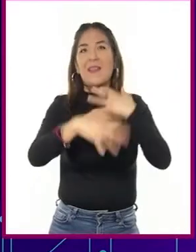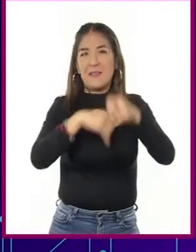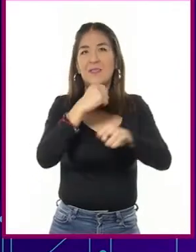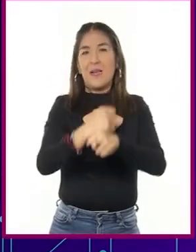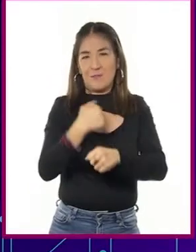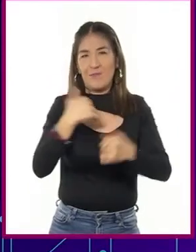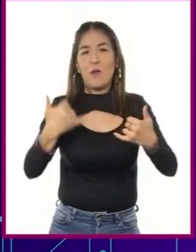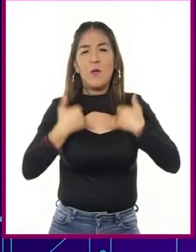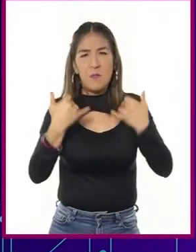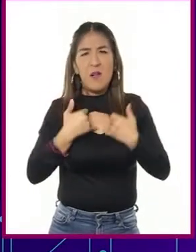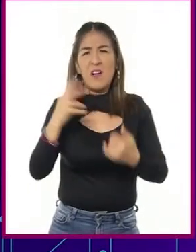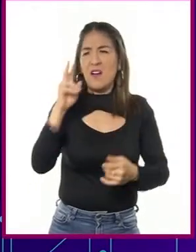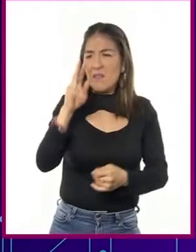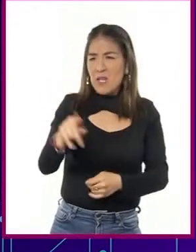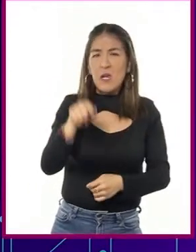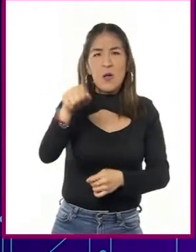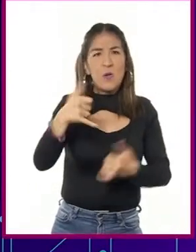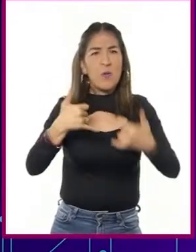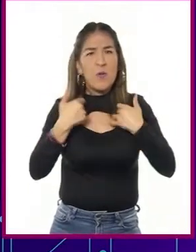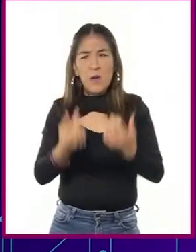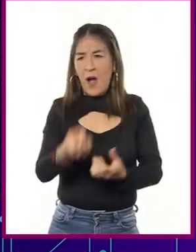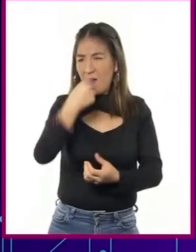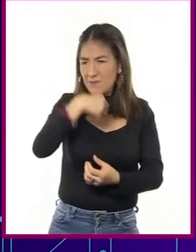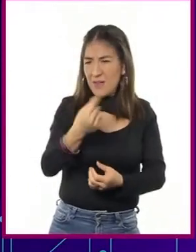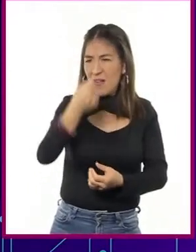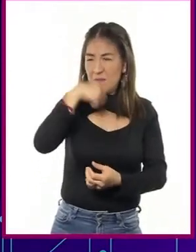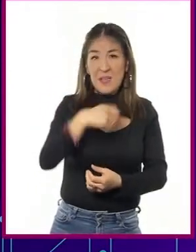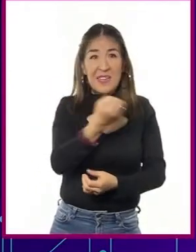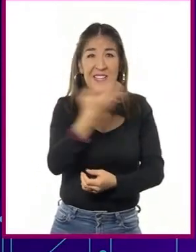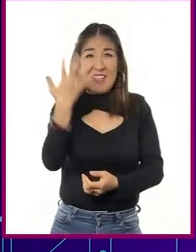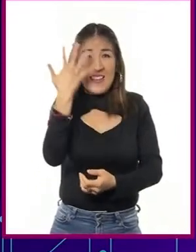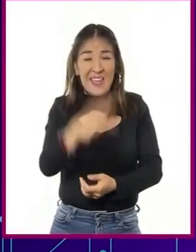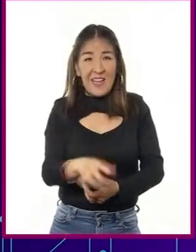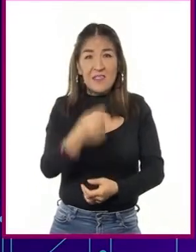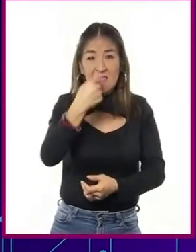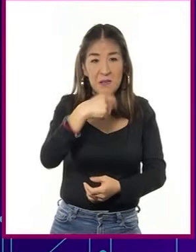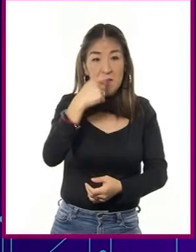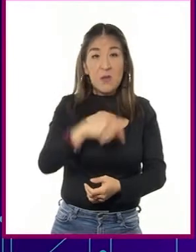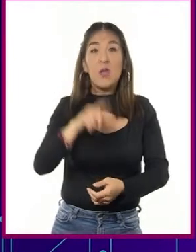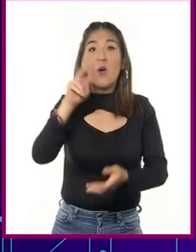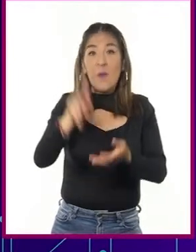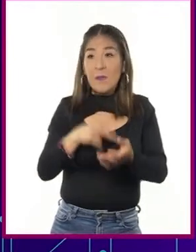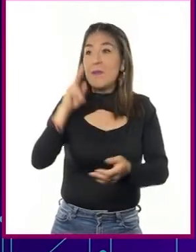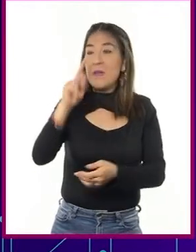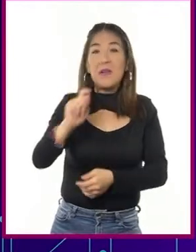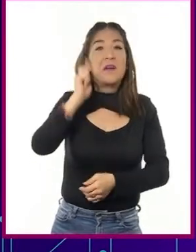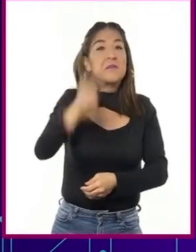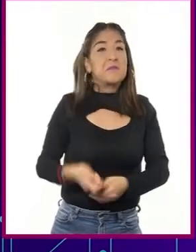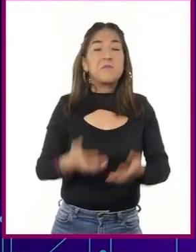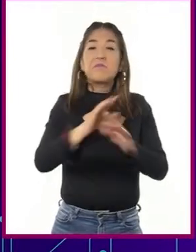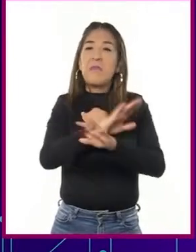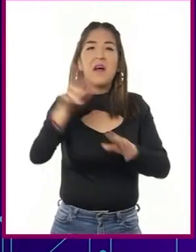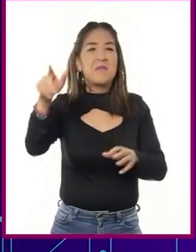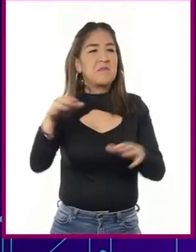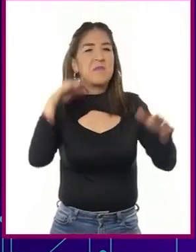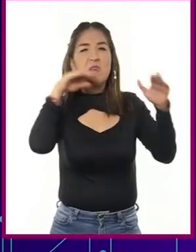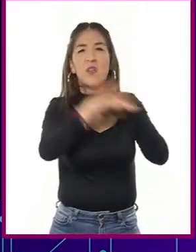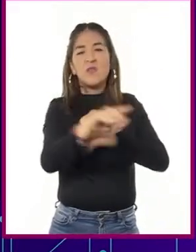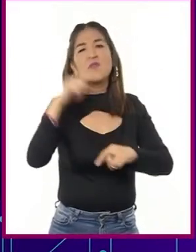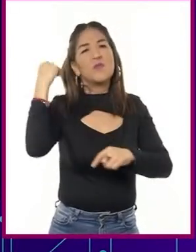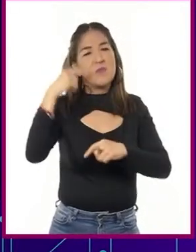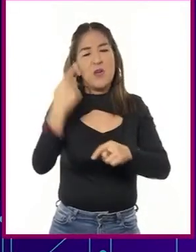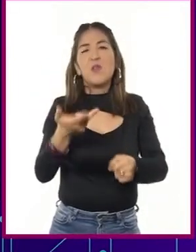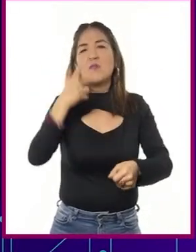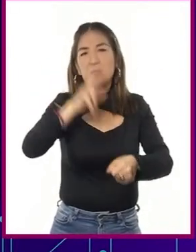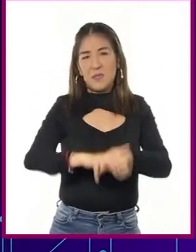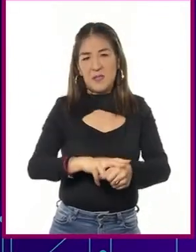tipo tomándose todos los cuadros que tenía. Eran como 10. Nunca volví a saber de él, solo supe que lo internaron en un psiquiátrico.